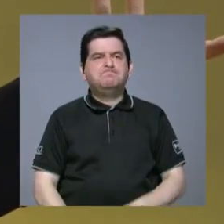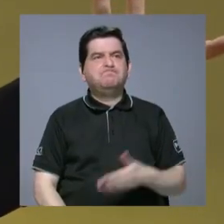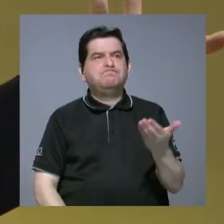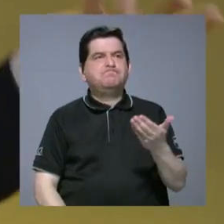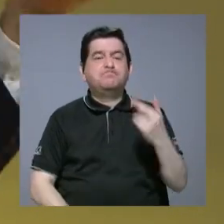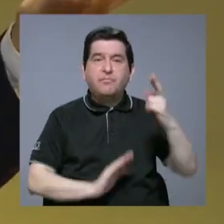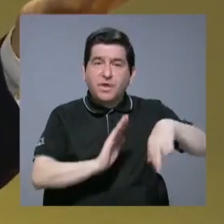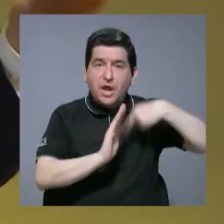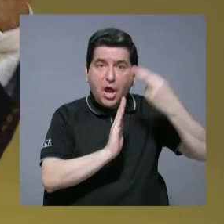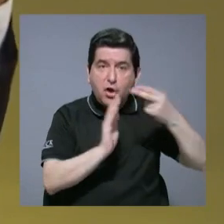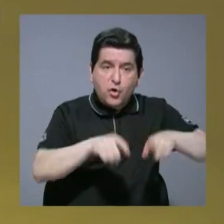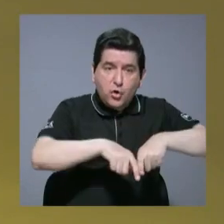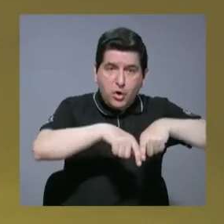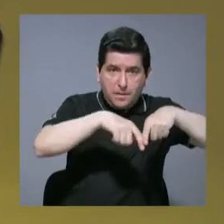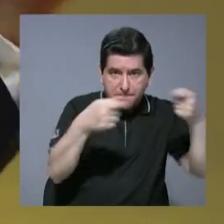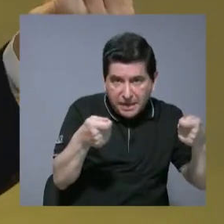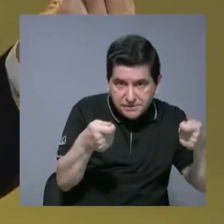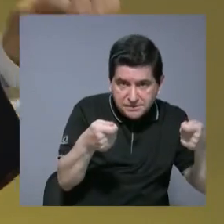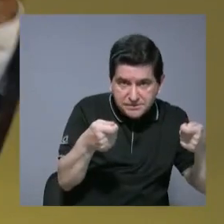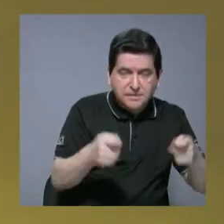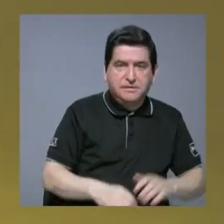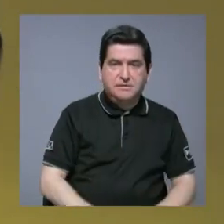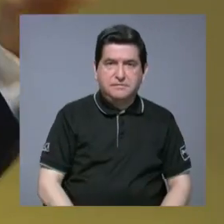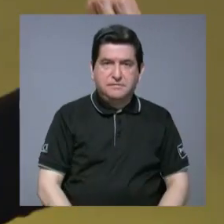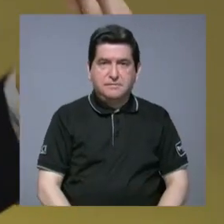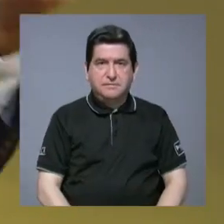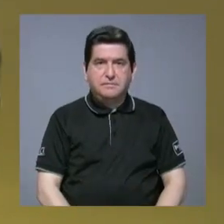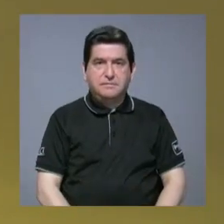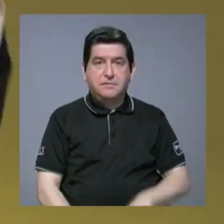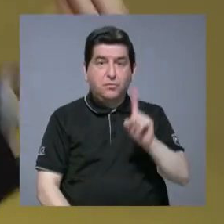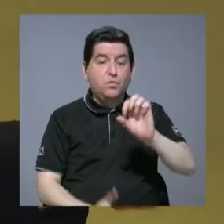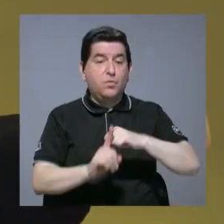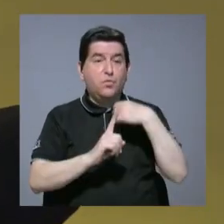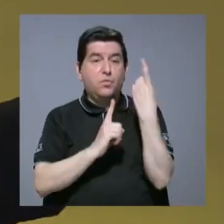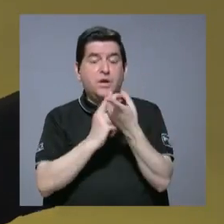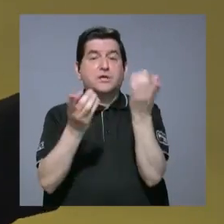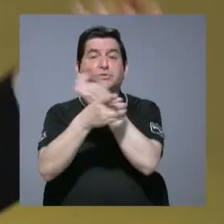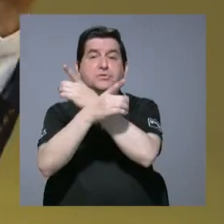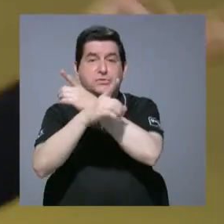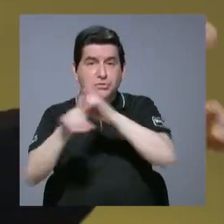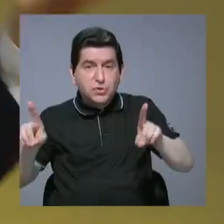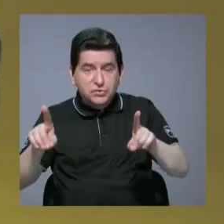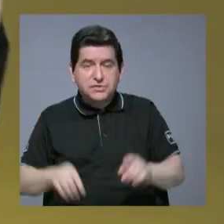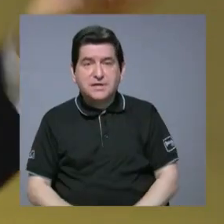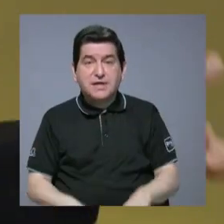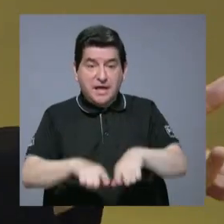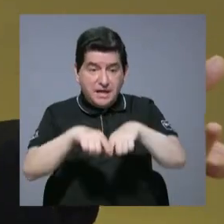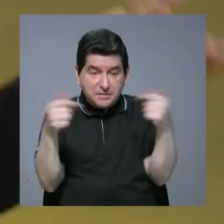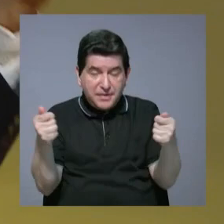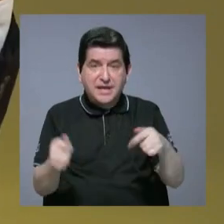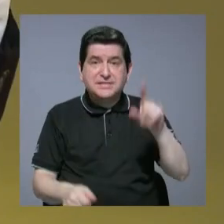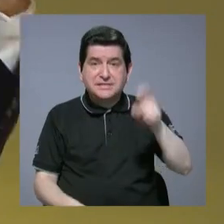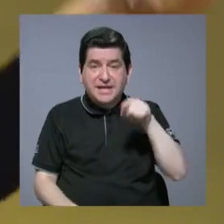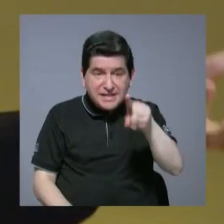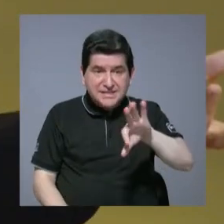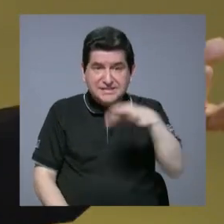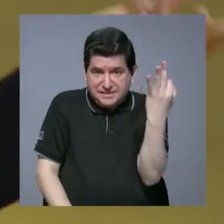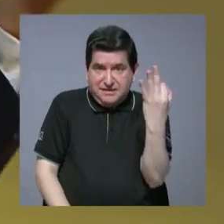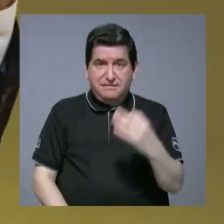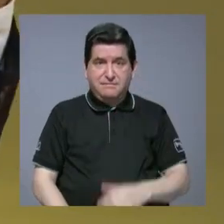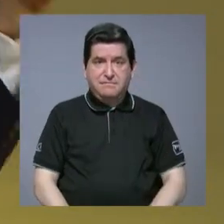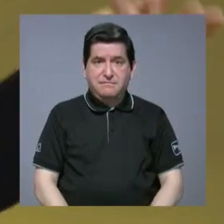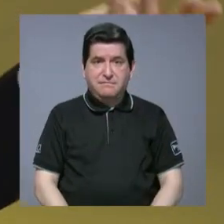el papel de la prensa como en una sociedad democrática la prensa tiene que ser así. Y